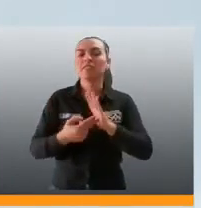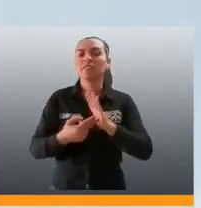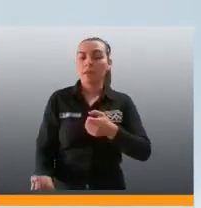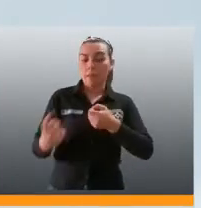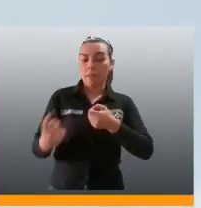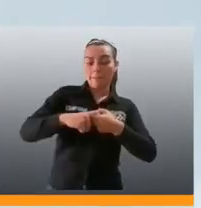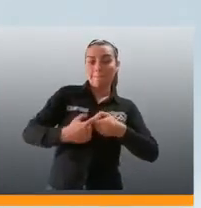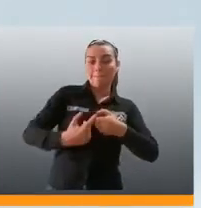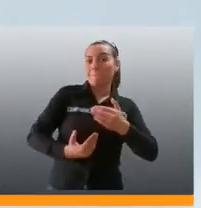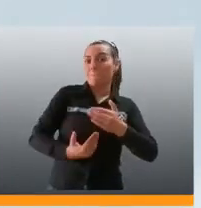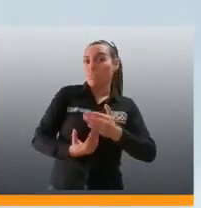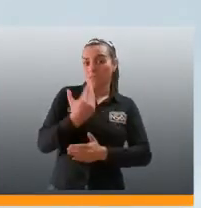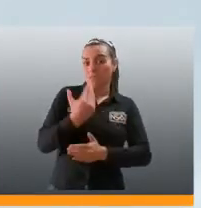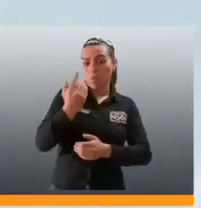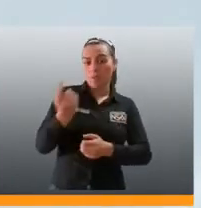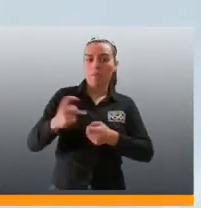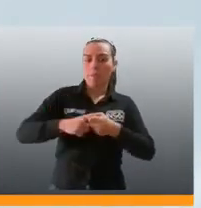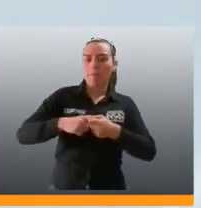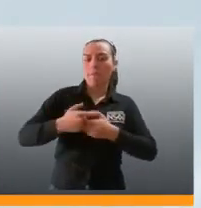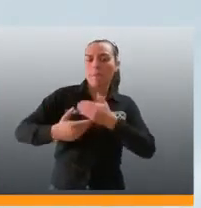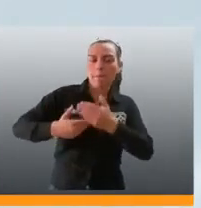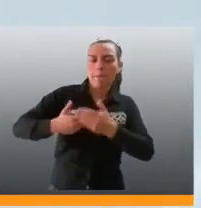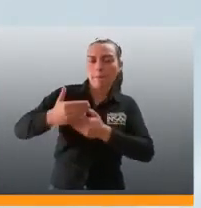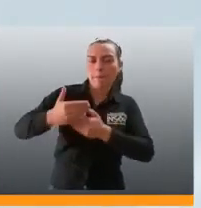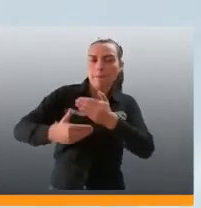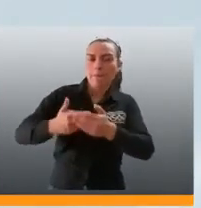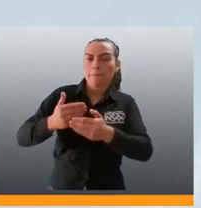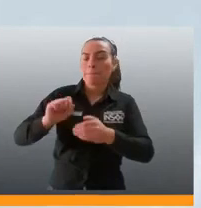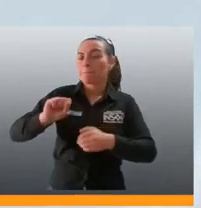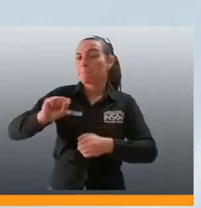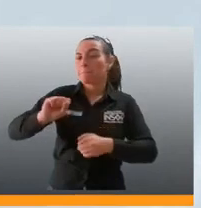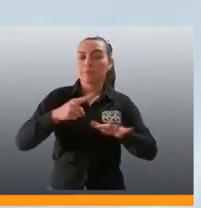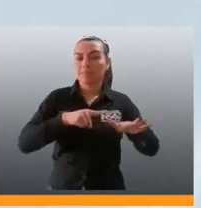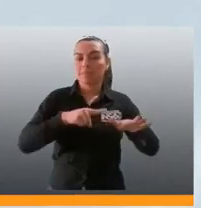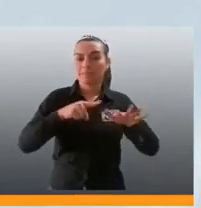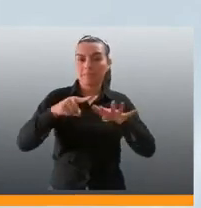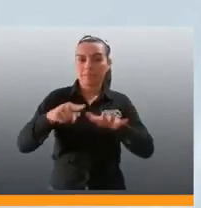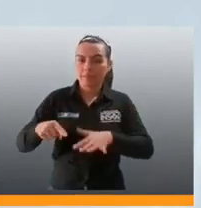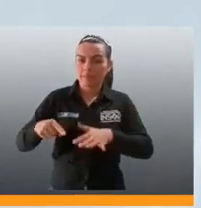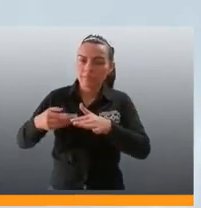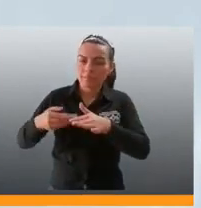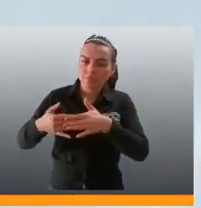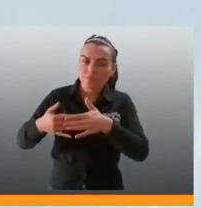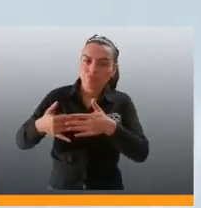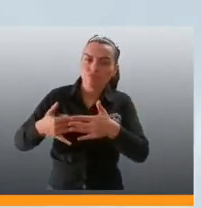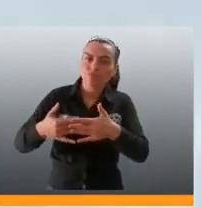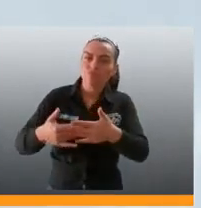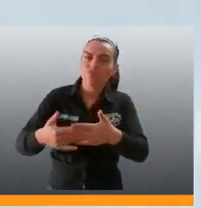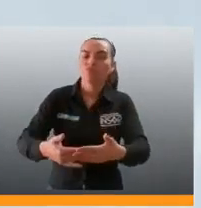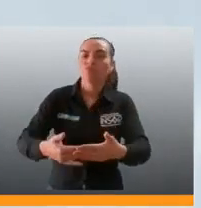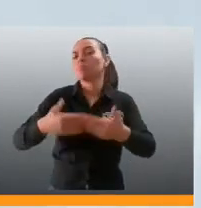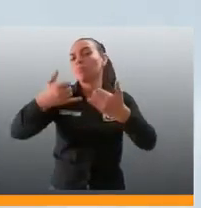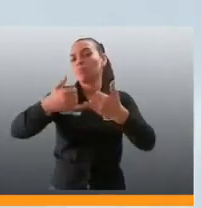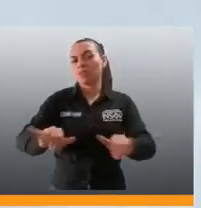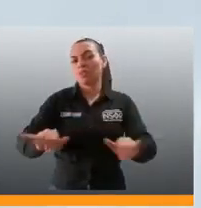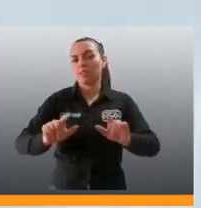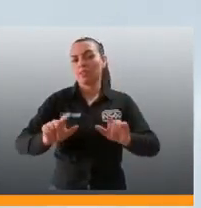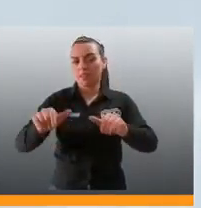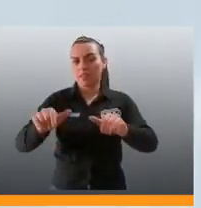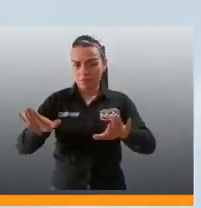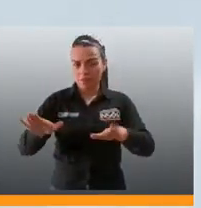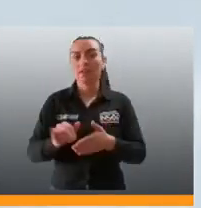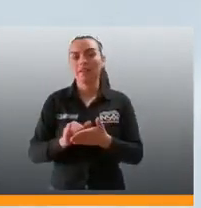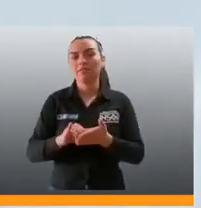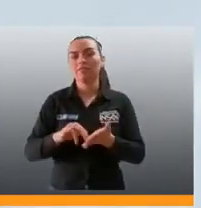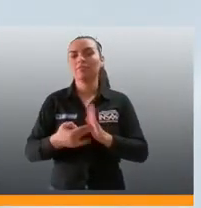formación hasta los procesos y acompañamiento al egresado. Entonces, es allí en donde Uniminuto